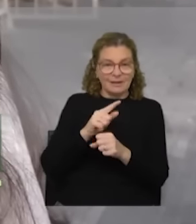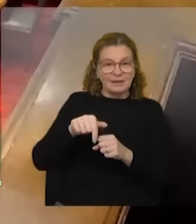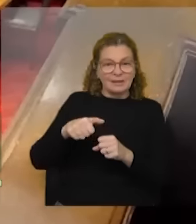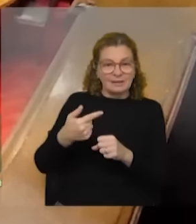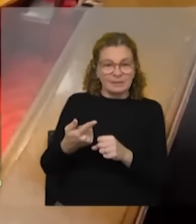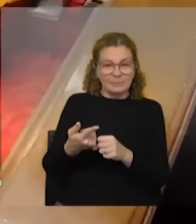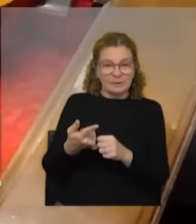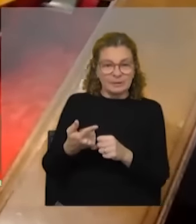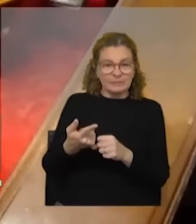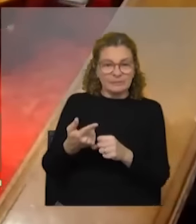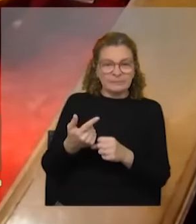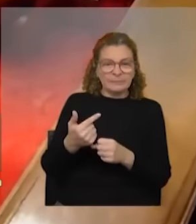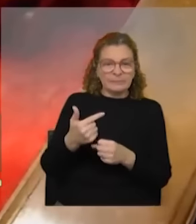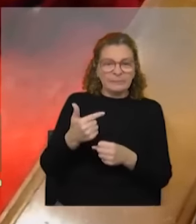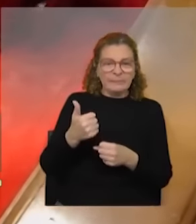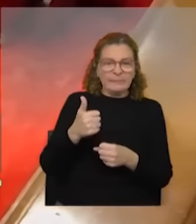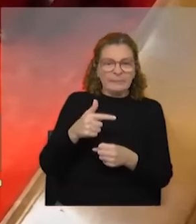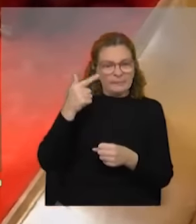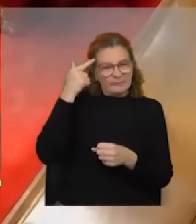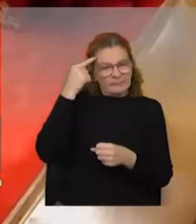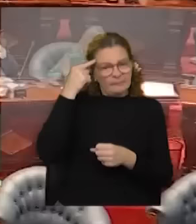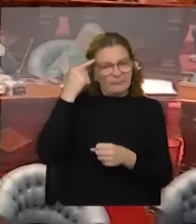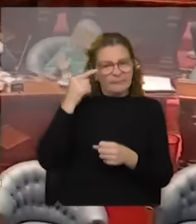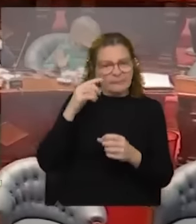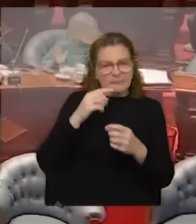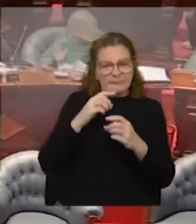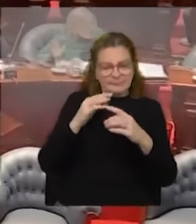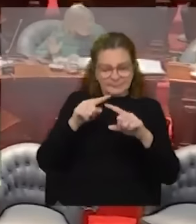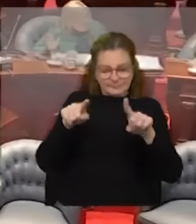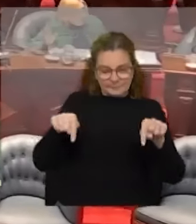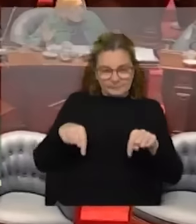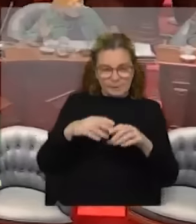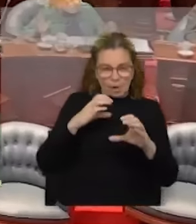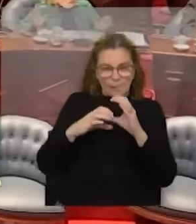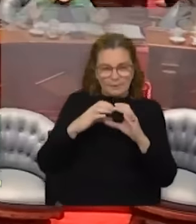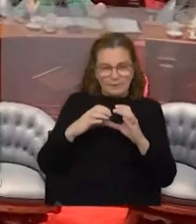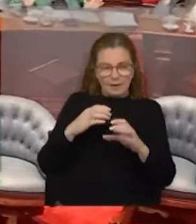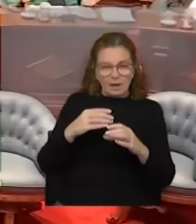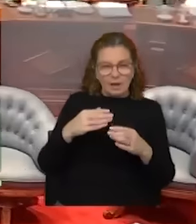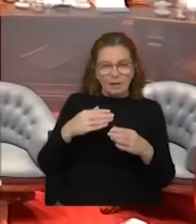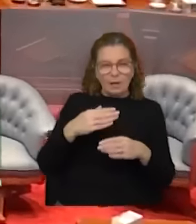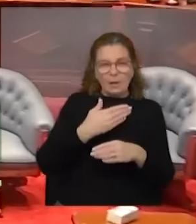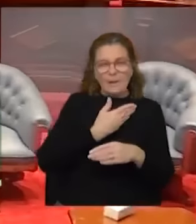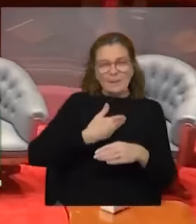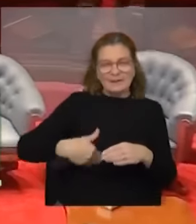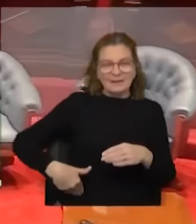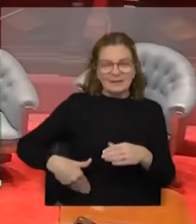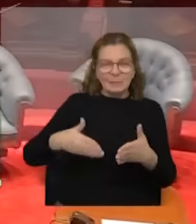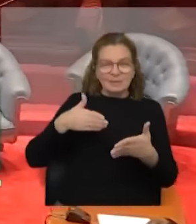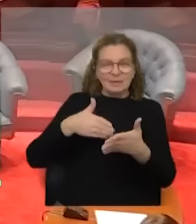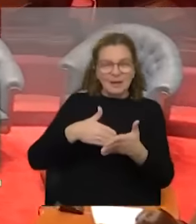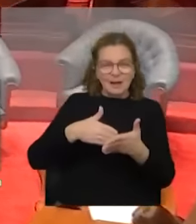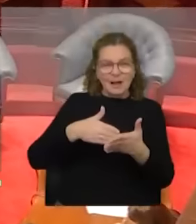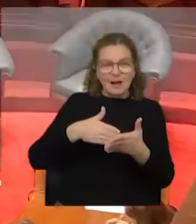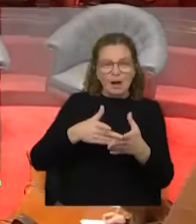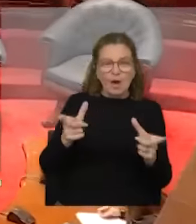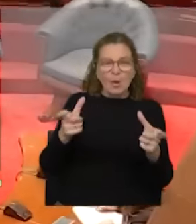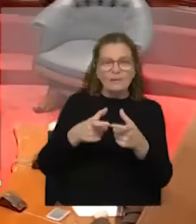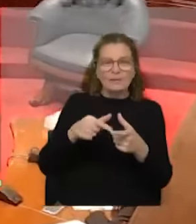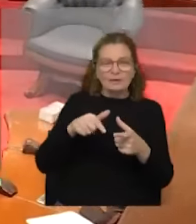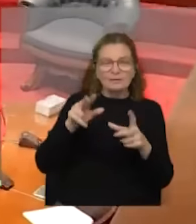eh la suposición de que habría un comunicado del presidente para trancar en la comisión este tema eh entendemos un